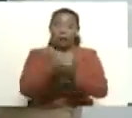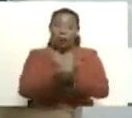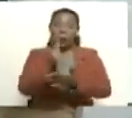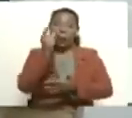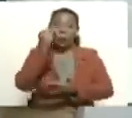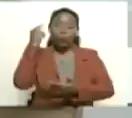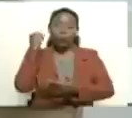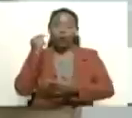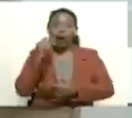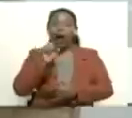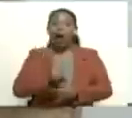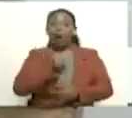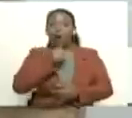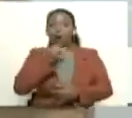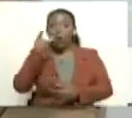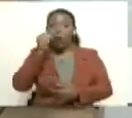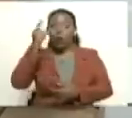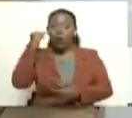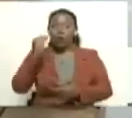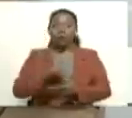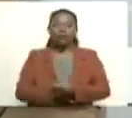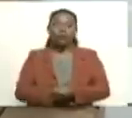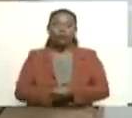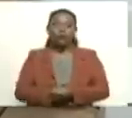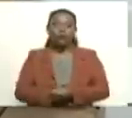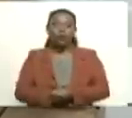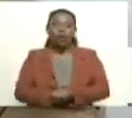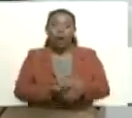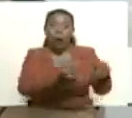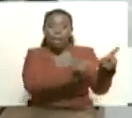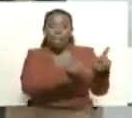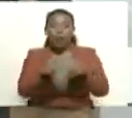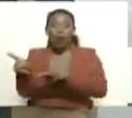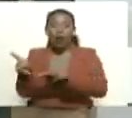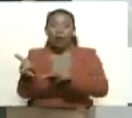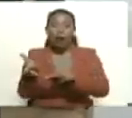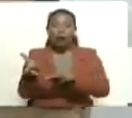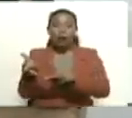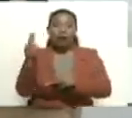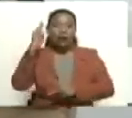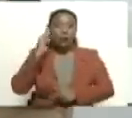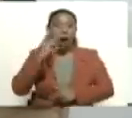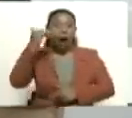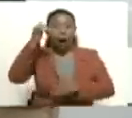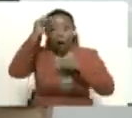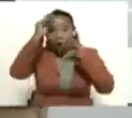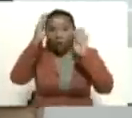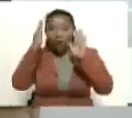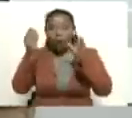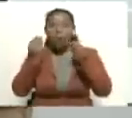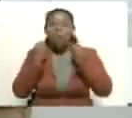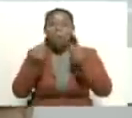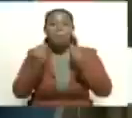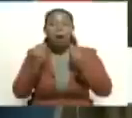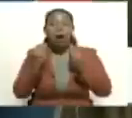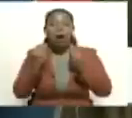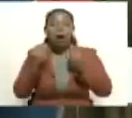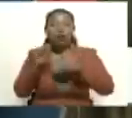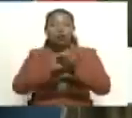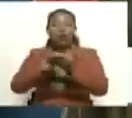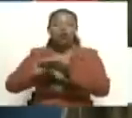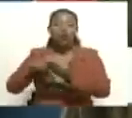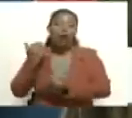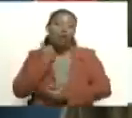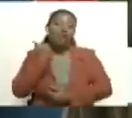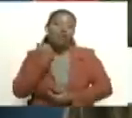niños, adultos y adultas que dentro del programa Simón Bolívar eran atendidos por enfermedades